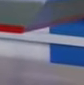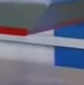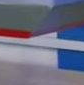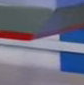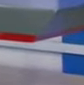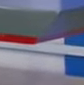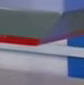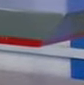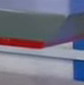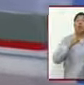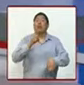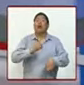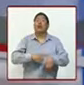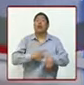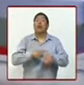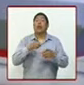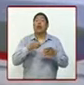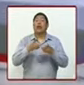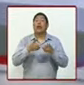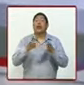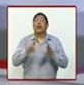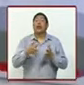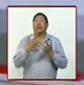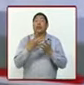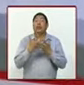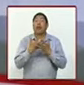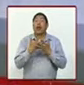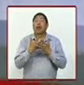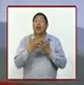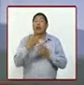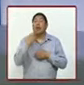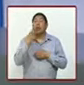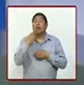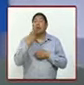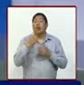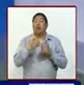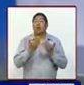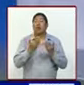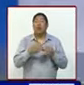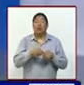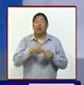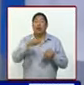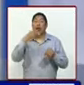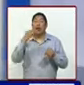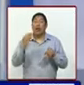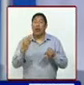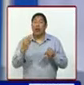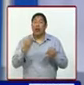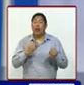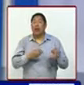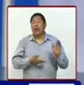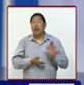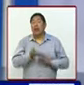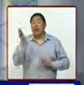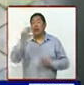Y le mostramos el momento en el que el director de régimen penitenciario se refería a la salida de Chonchocoro de Luis Fernando